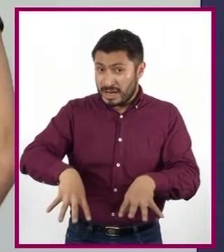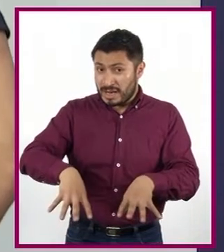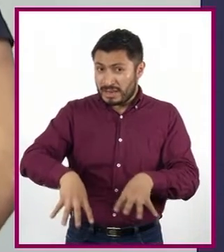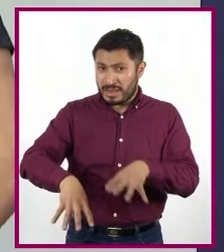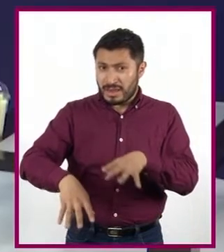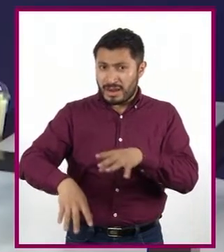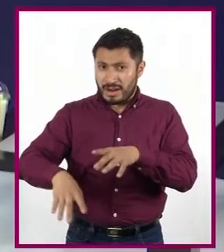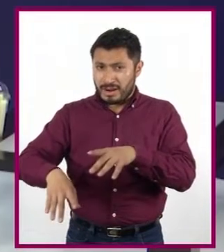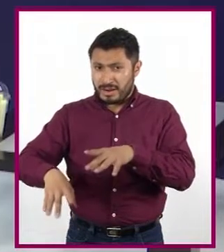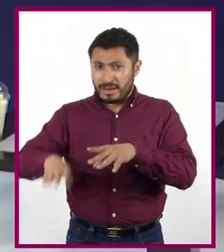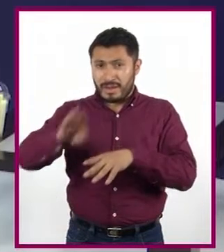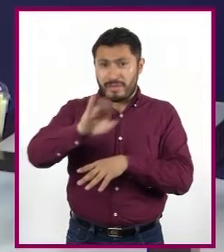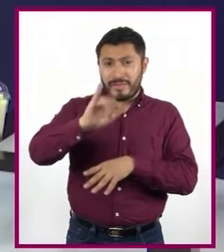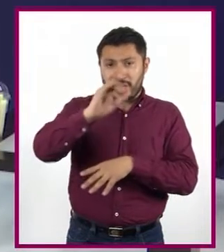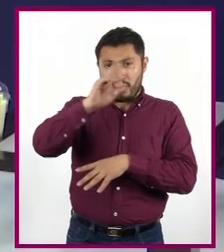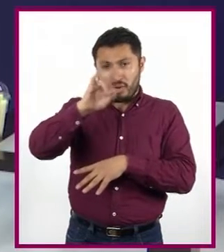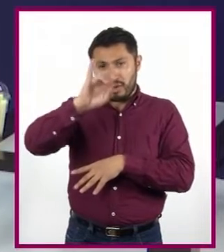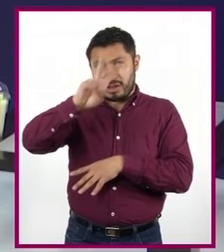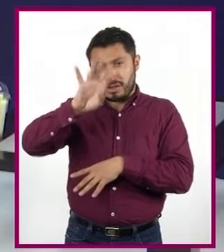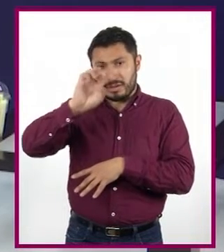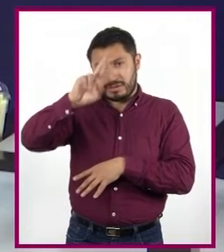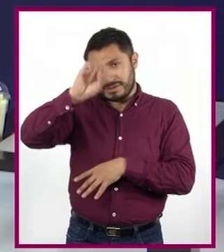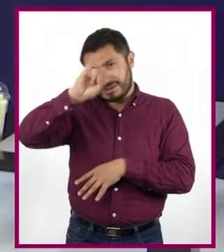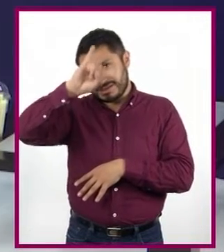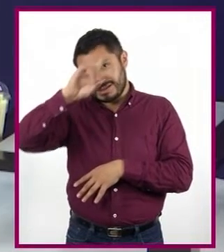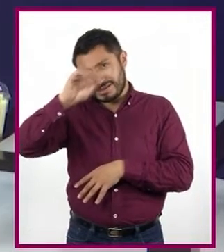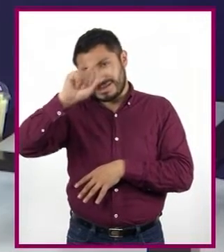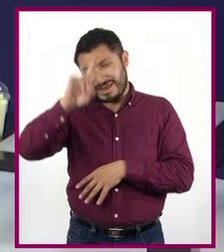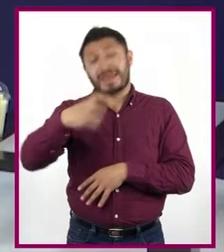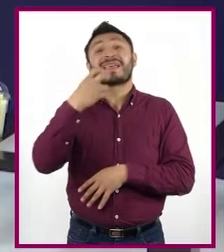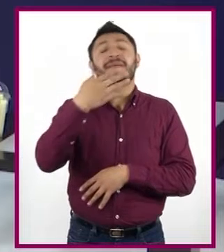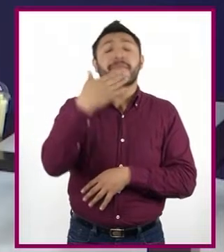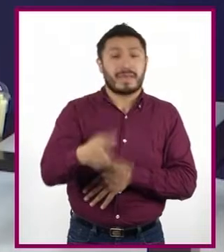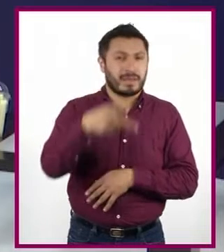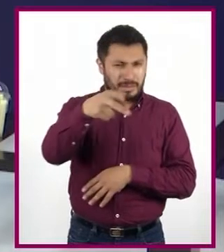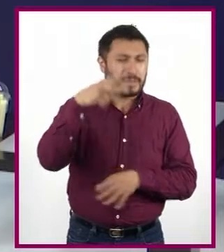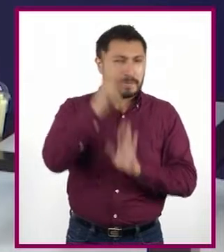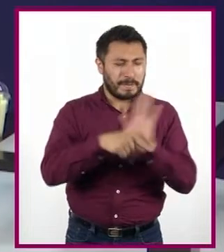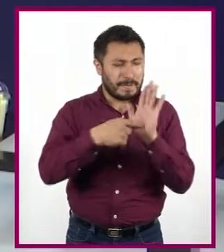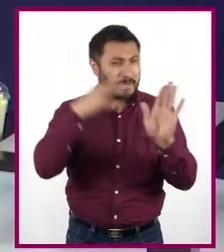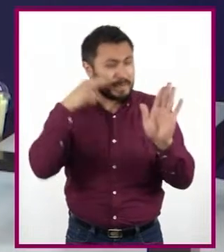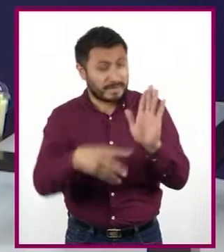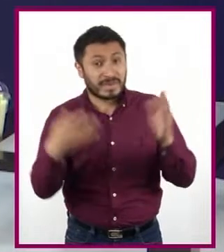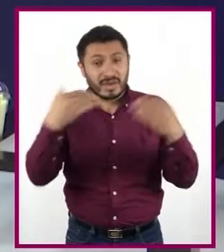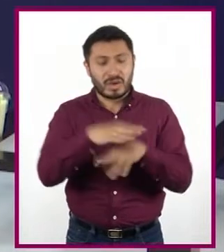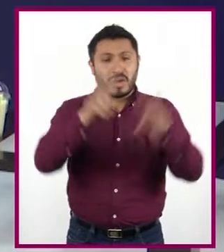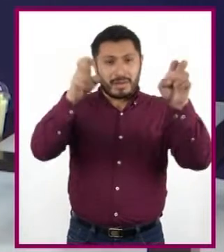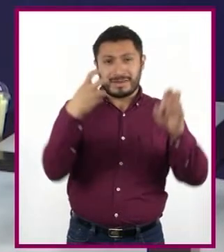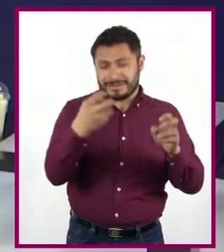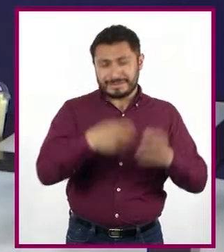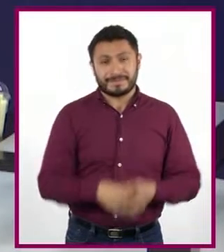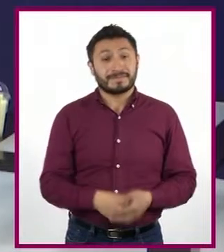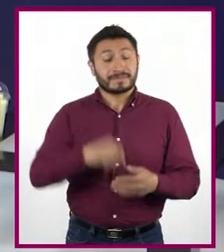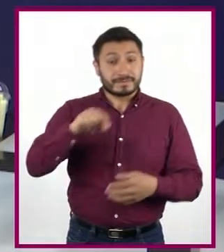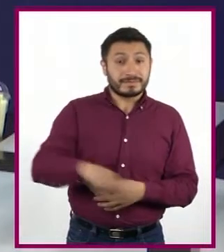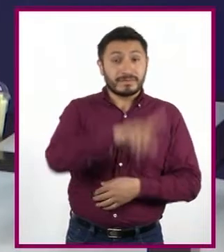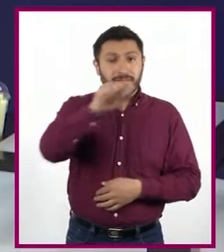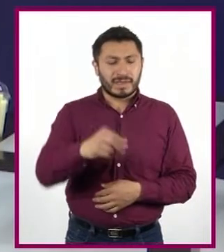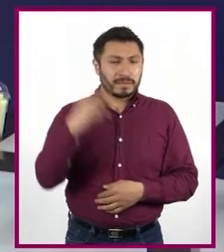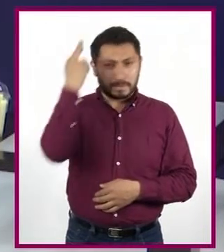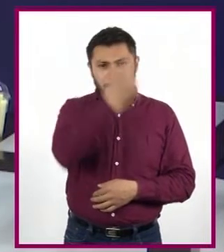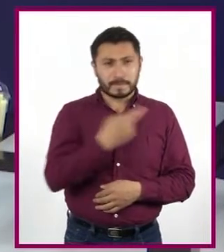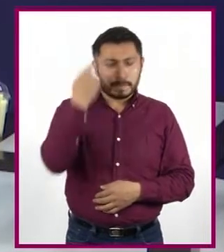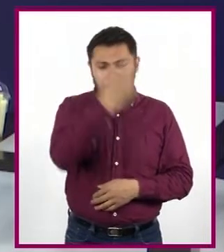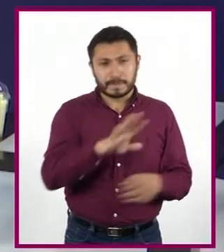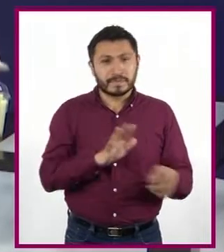la biodiversidad? Es correcto. ¿Qué les parece que veamos el siguiente video sobre la biodiversidad? Después